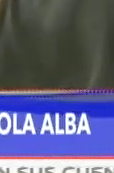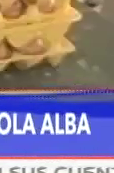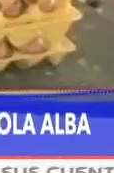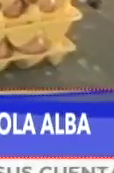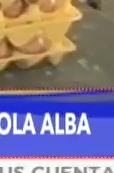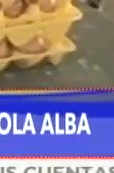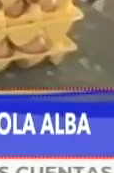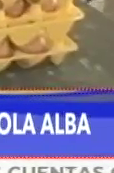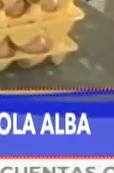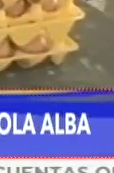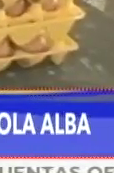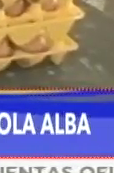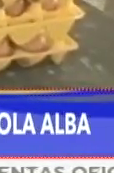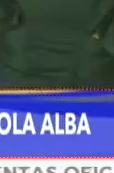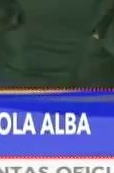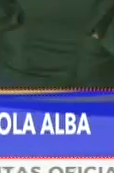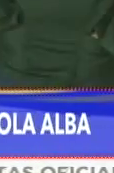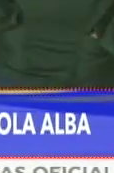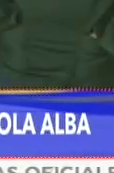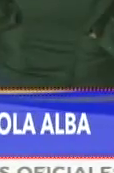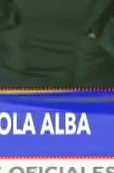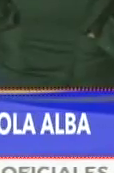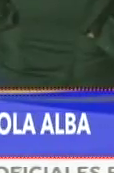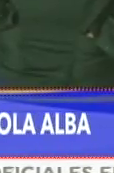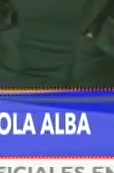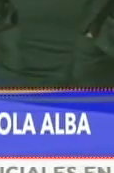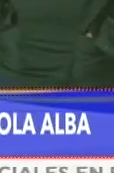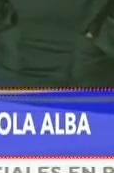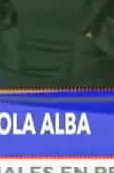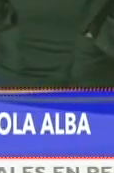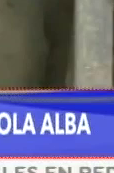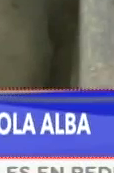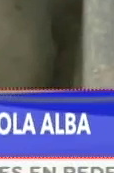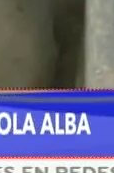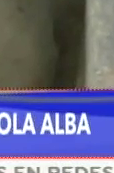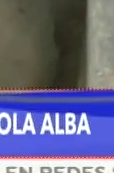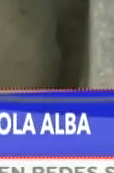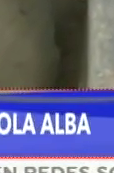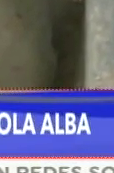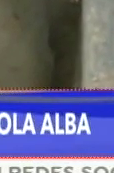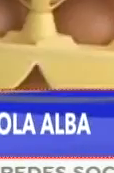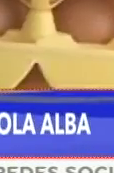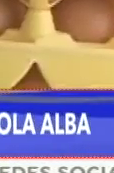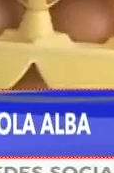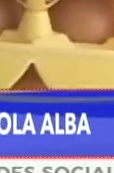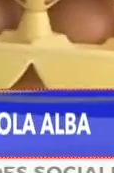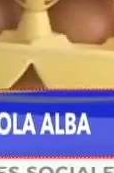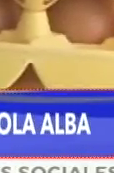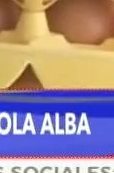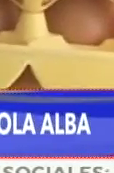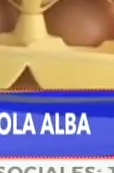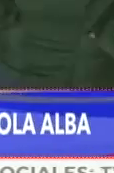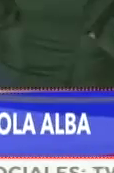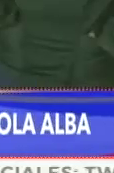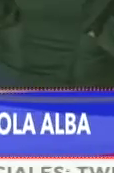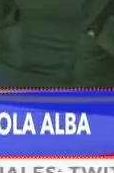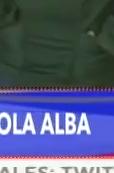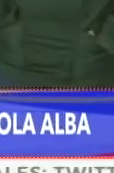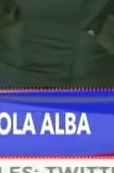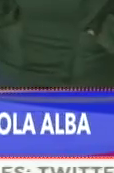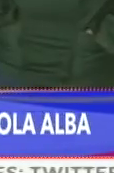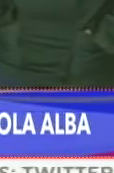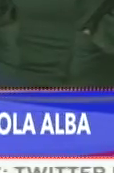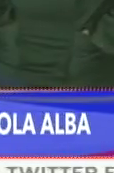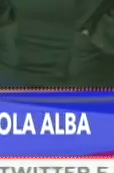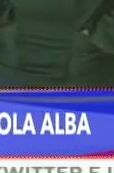110.000 huevos fértiles y mensualmente más de 440.000 huevos fértiles. Así